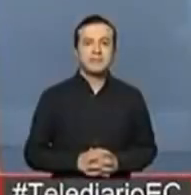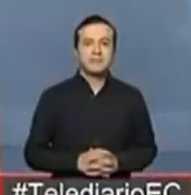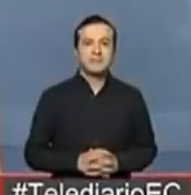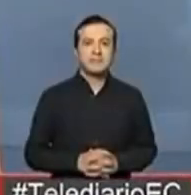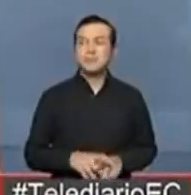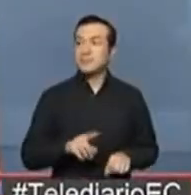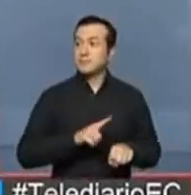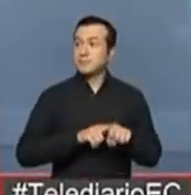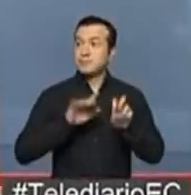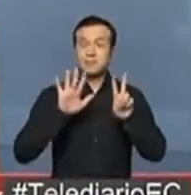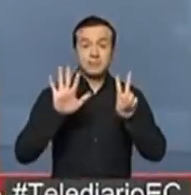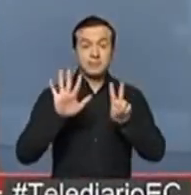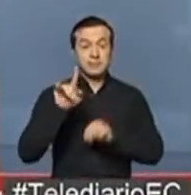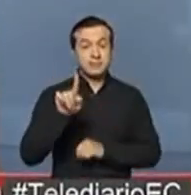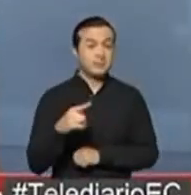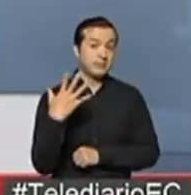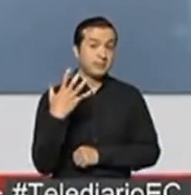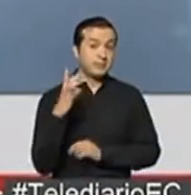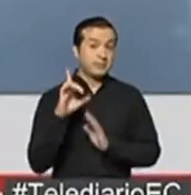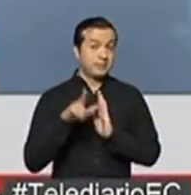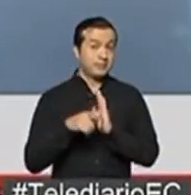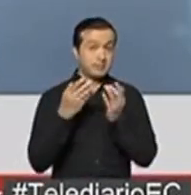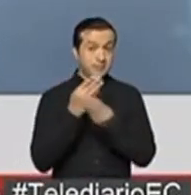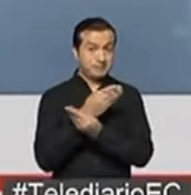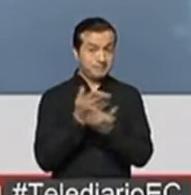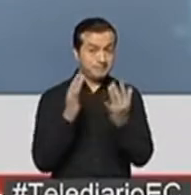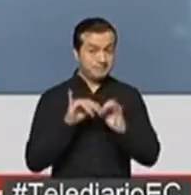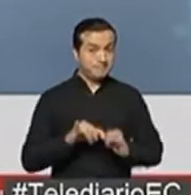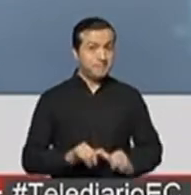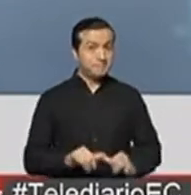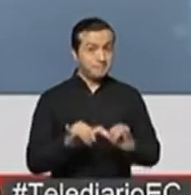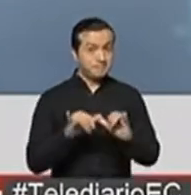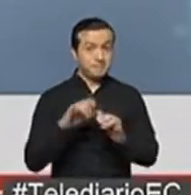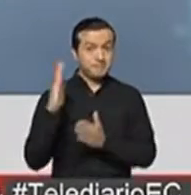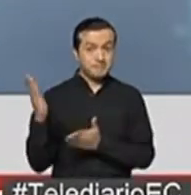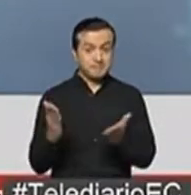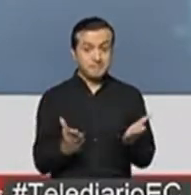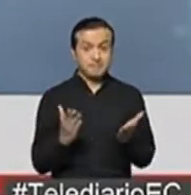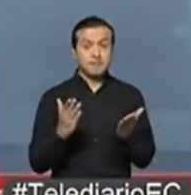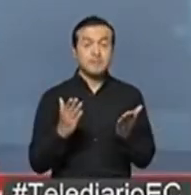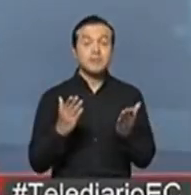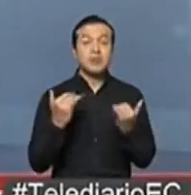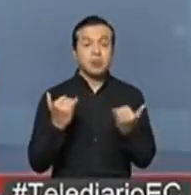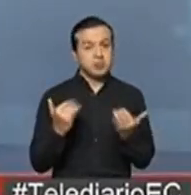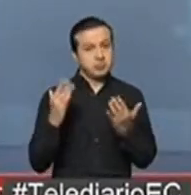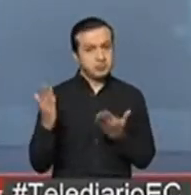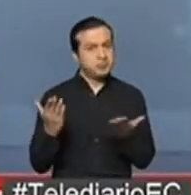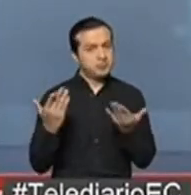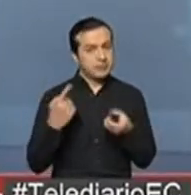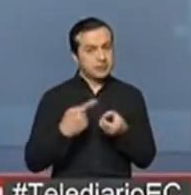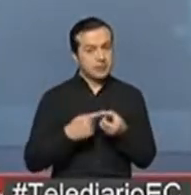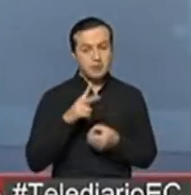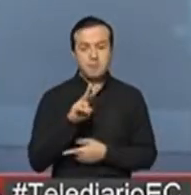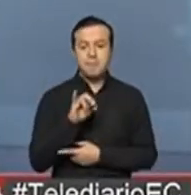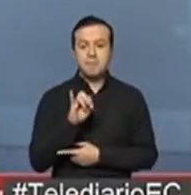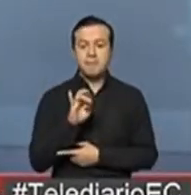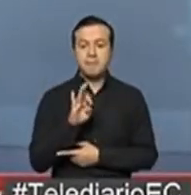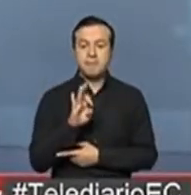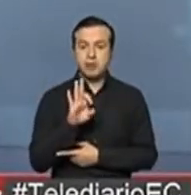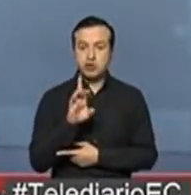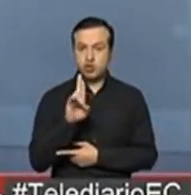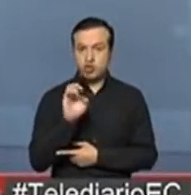7 de la mañana con 15 minutos estamos de regreso en primera impresión nos acompaña ya en los estudios en quito víctor hugo galván